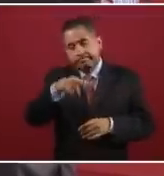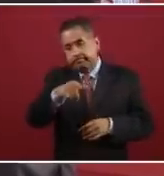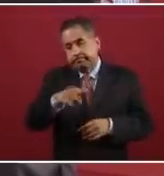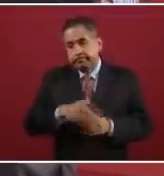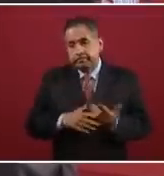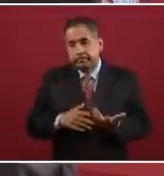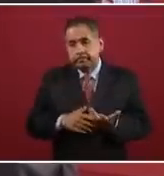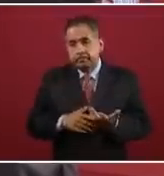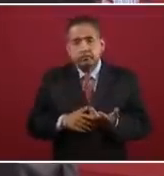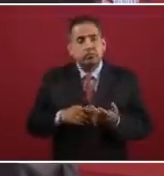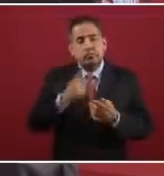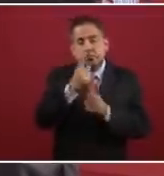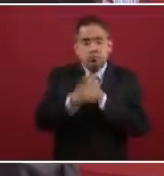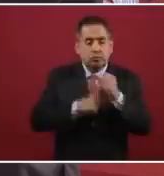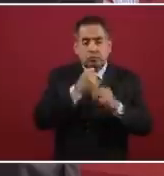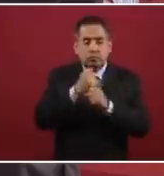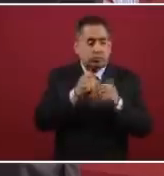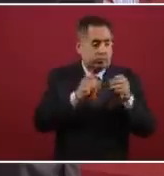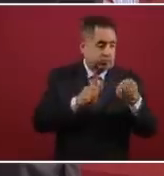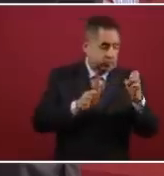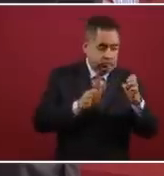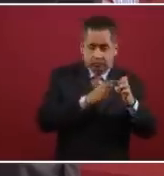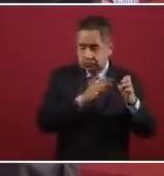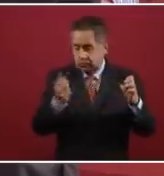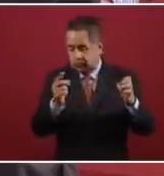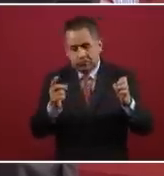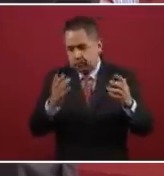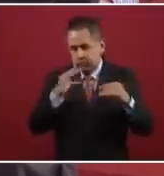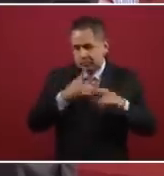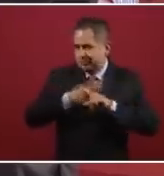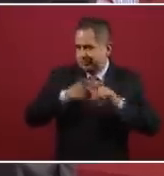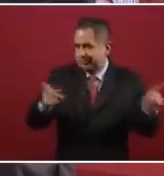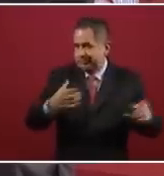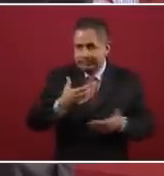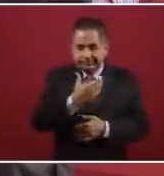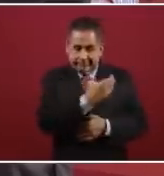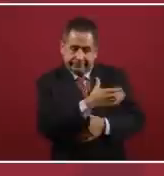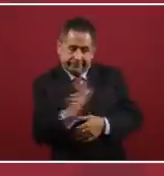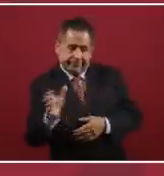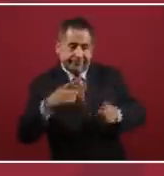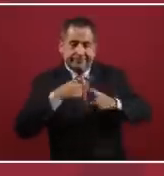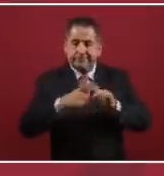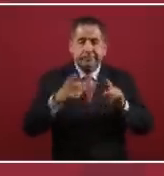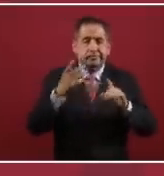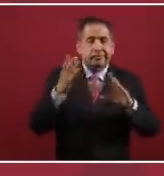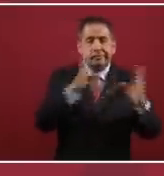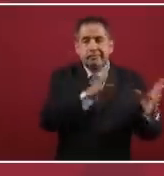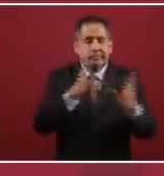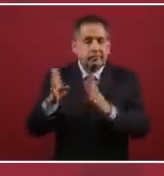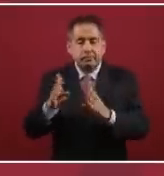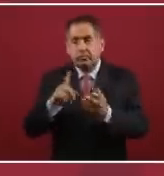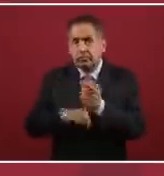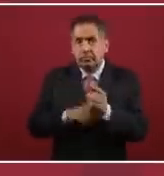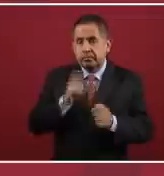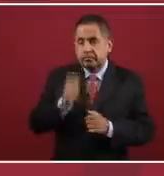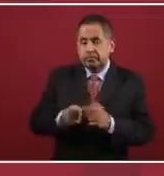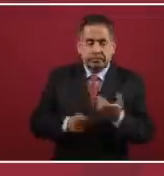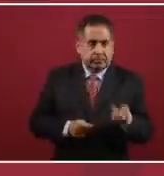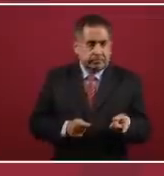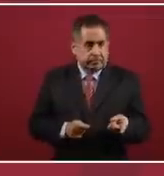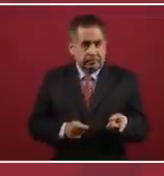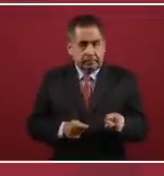el año calendario con que regimos nuestra vida. Entonces, estamos iniciando